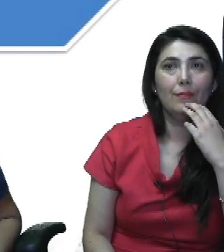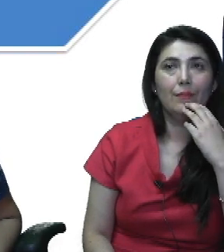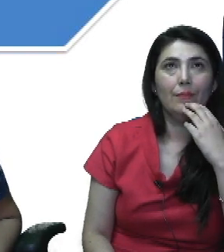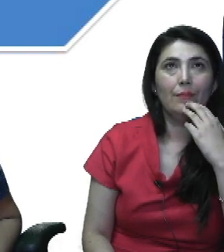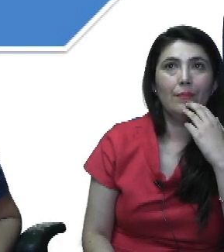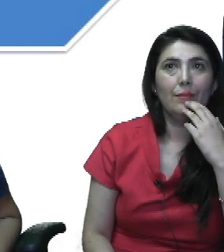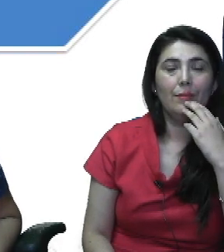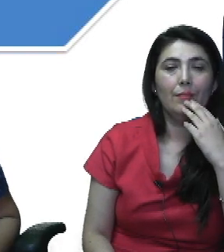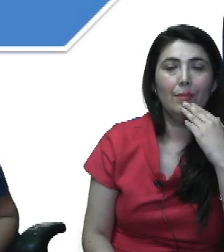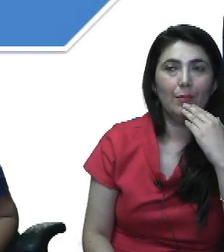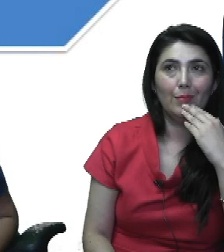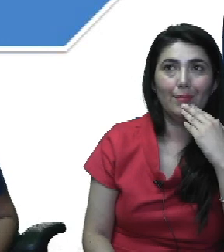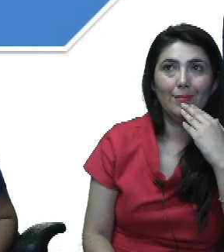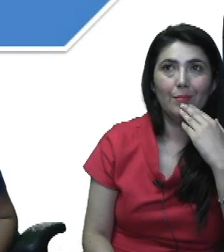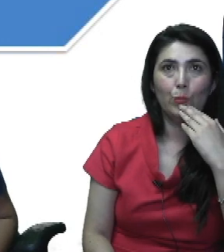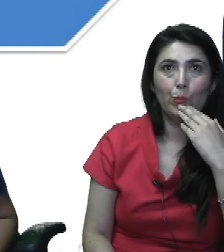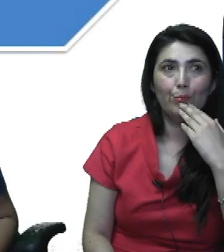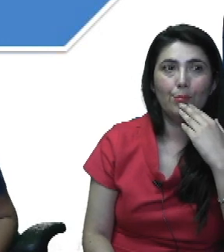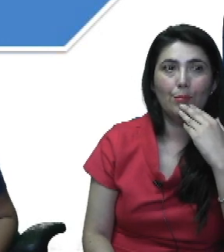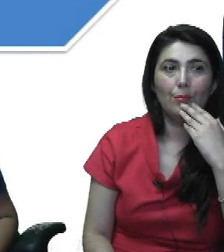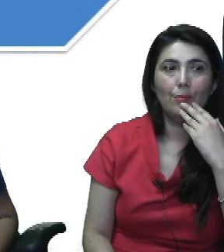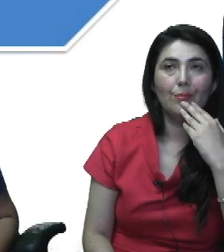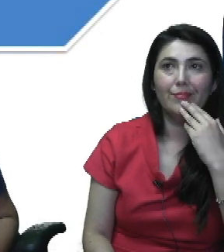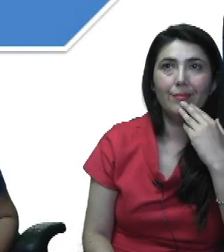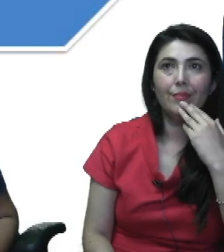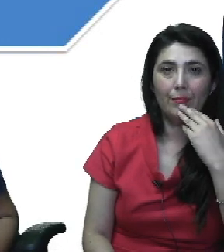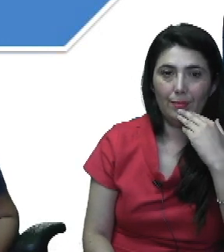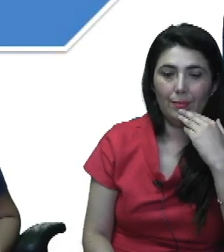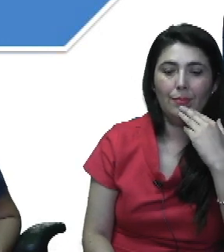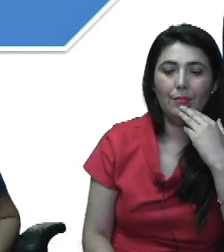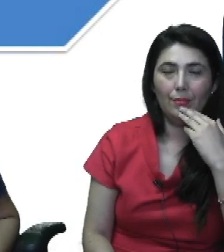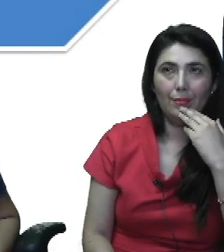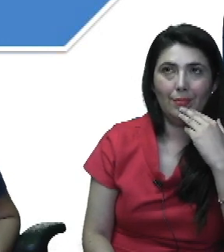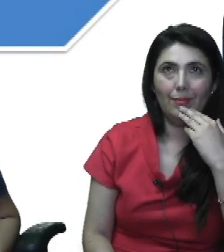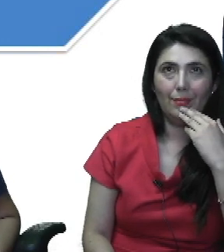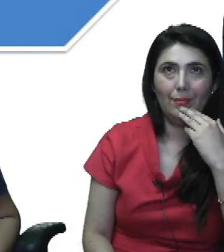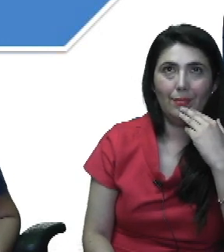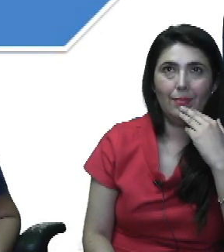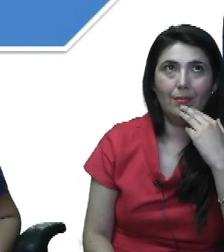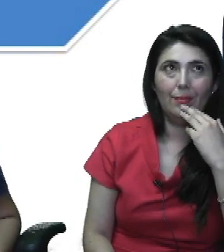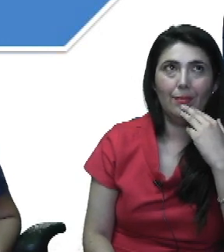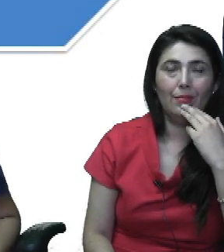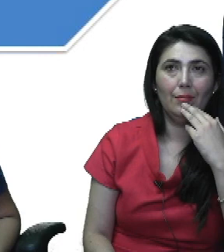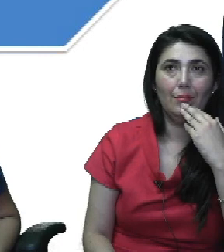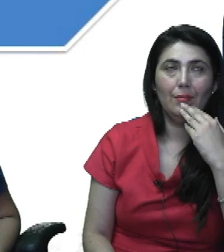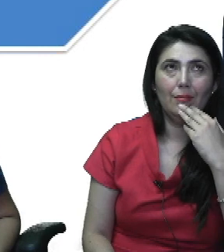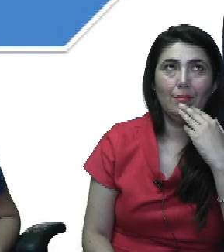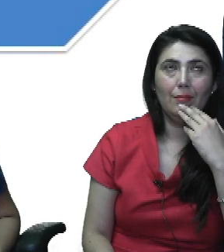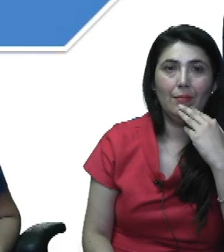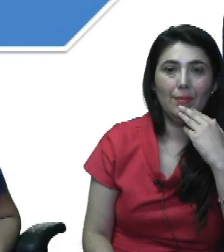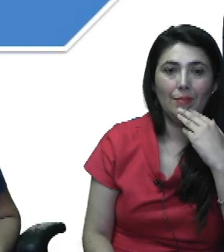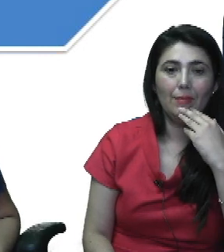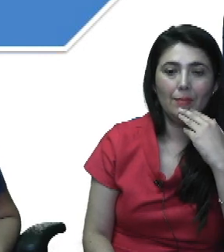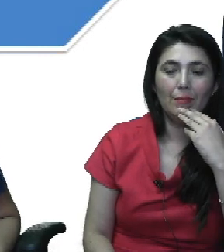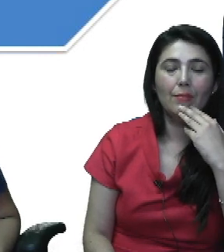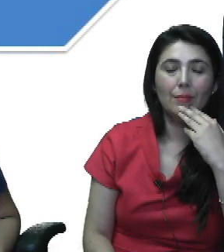medidas de ayuda psicosocial y van a ser la base sobre las cuales se van a entonces sustentar también las otras acciones que despleguemos, ¿ya? Y darle la